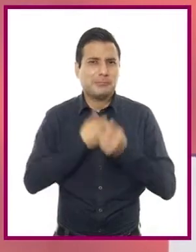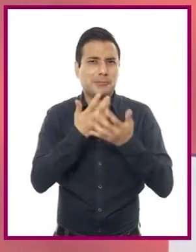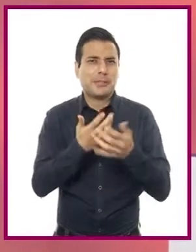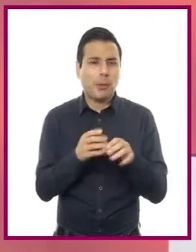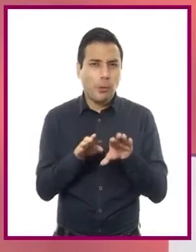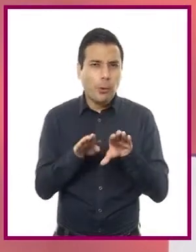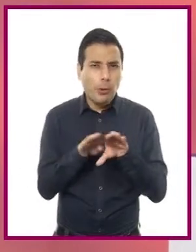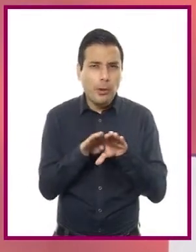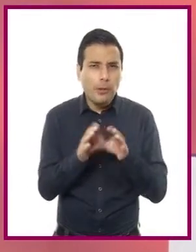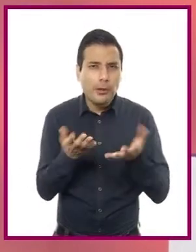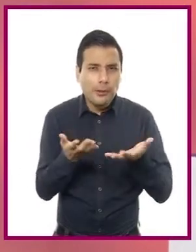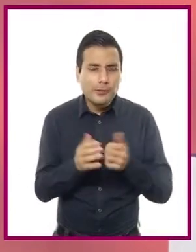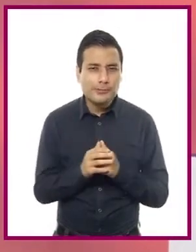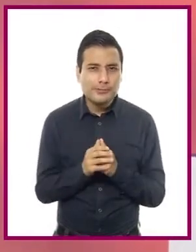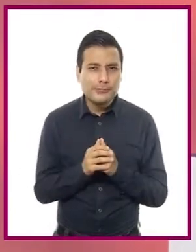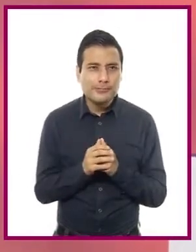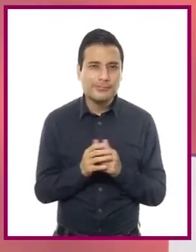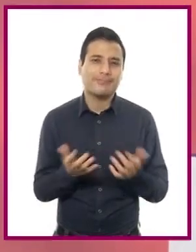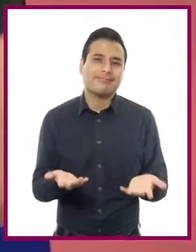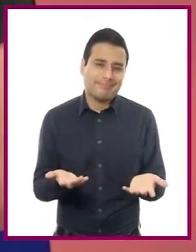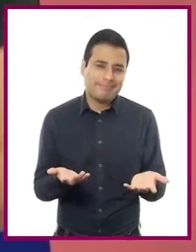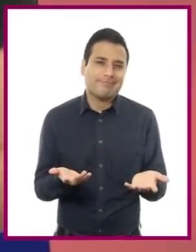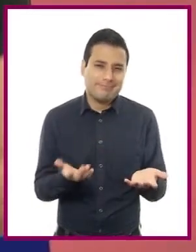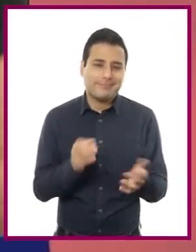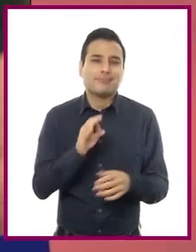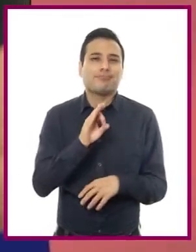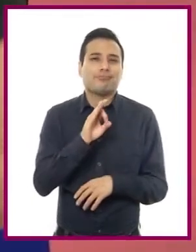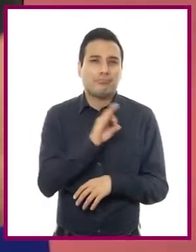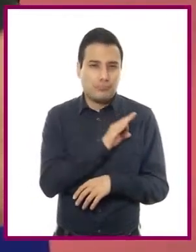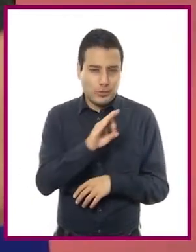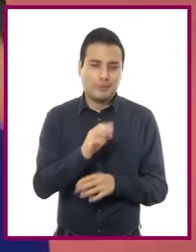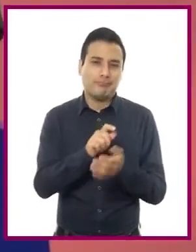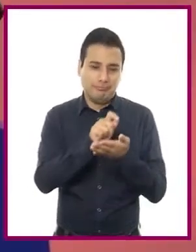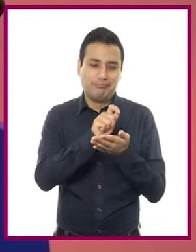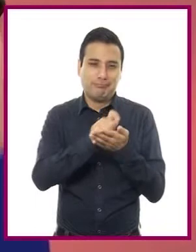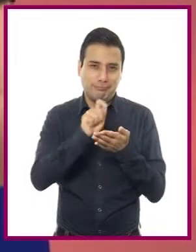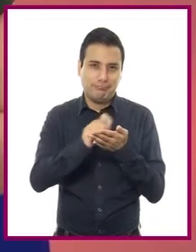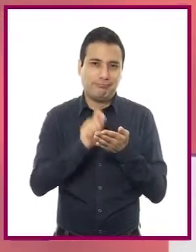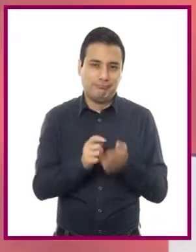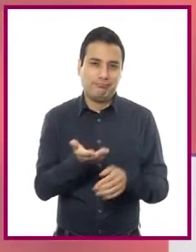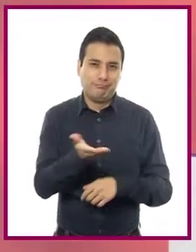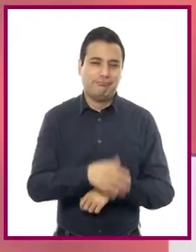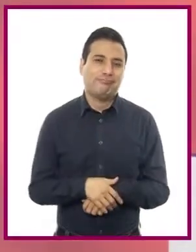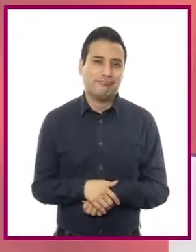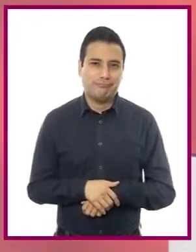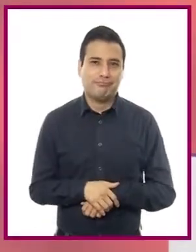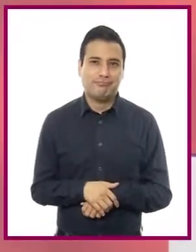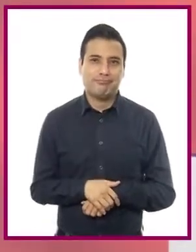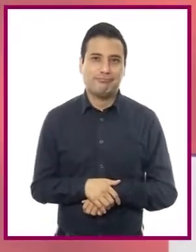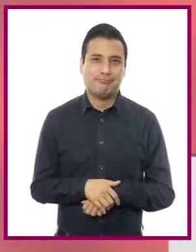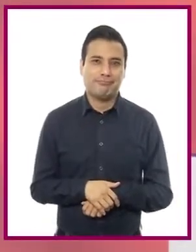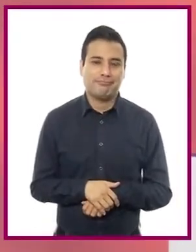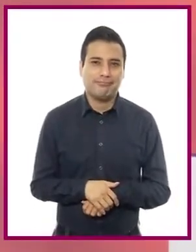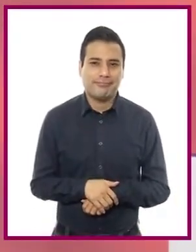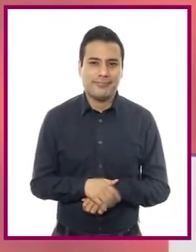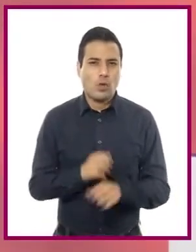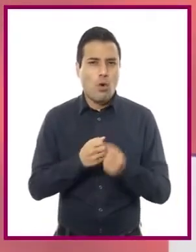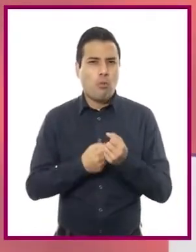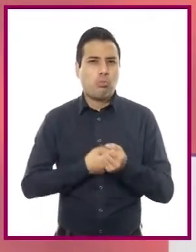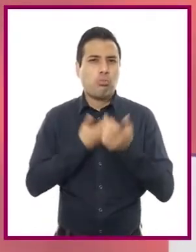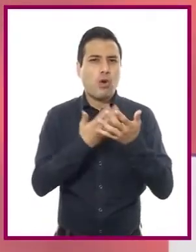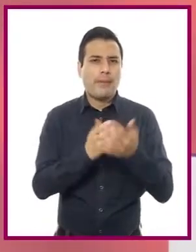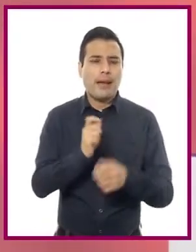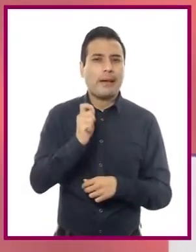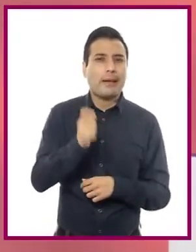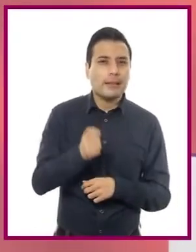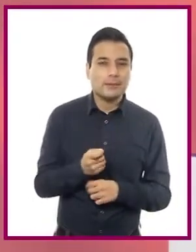agradable y divertida de hacerlo es a través de este género literario. Los poemas son textos que